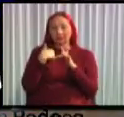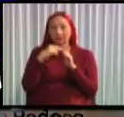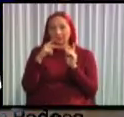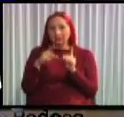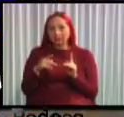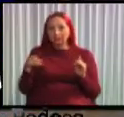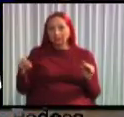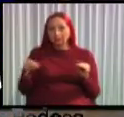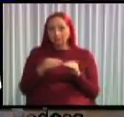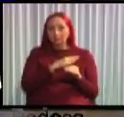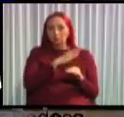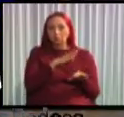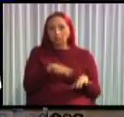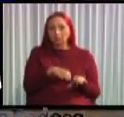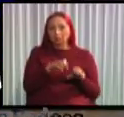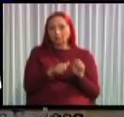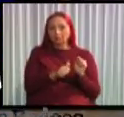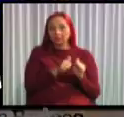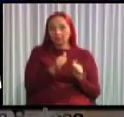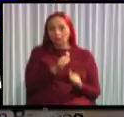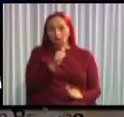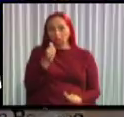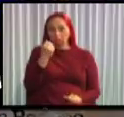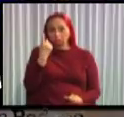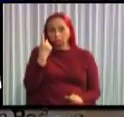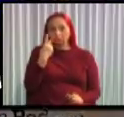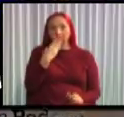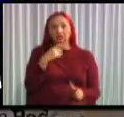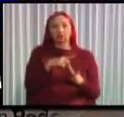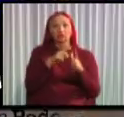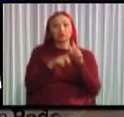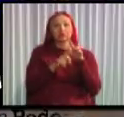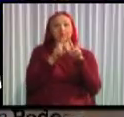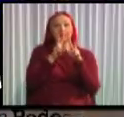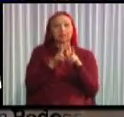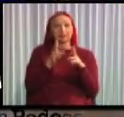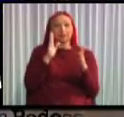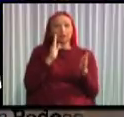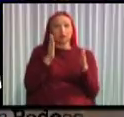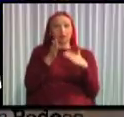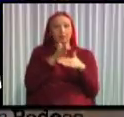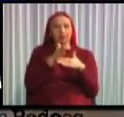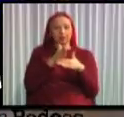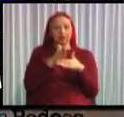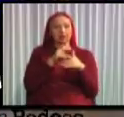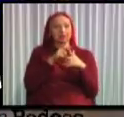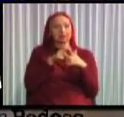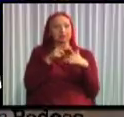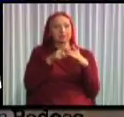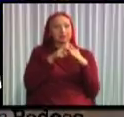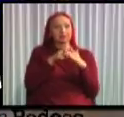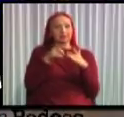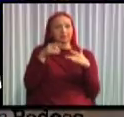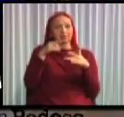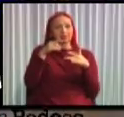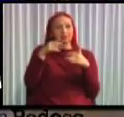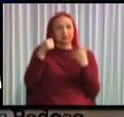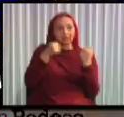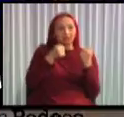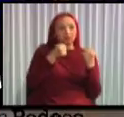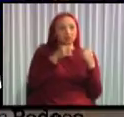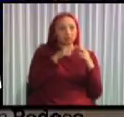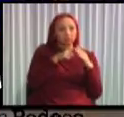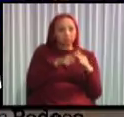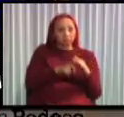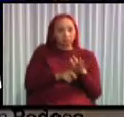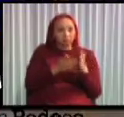con un poder adquisitivo mayor que otros. Y entonces el tema de compartir... Sí. De que te presto mi carro y vos me prestas la bolincha, de que